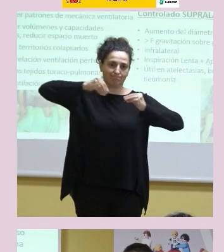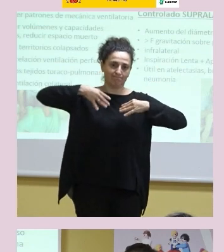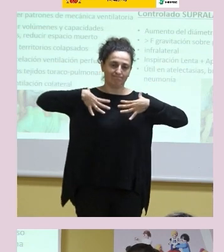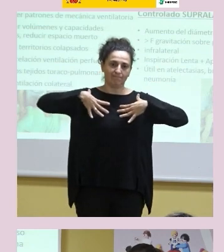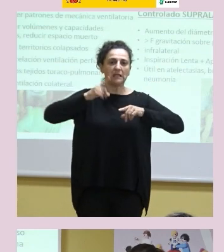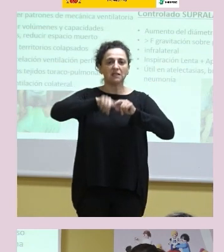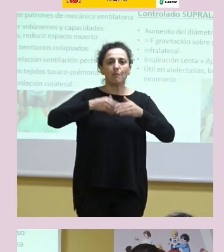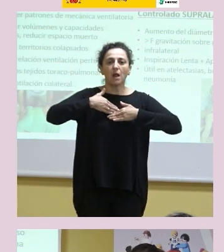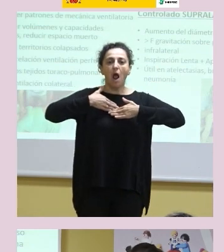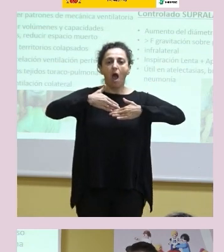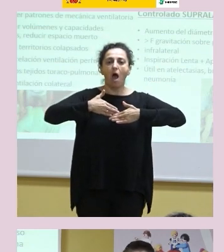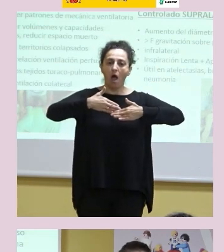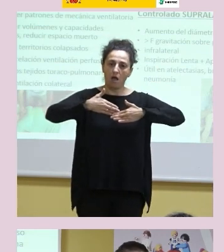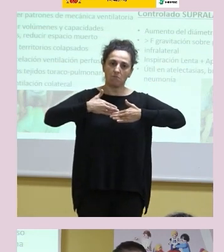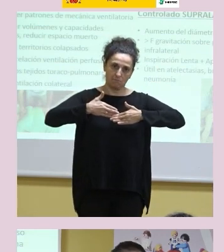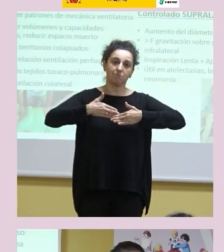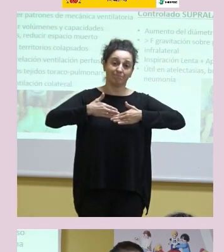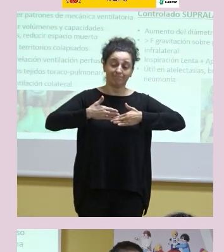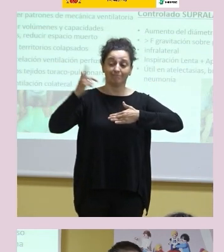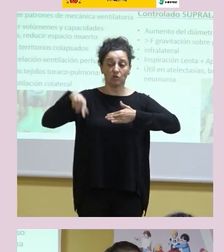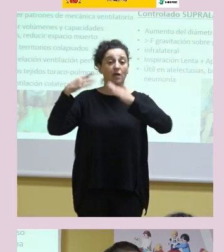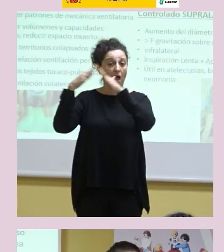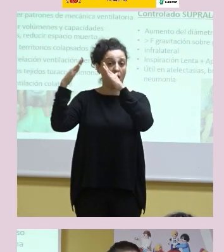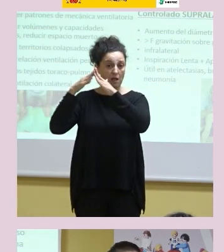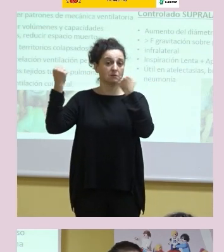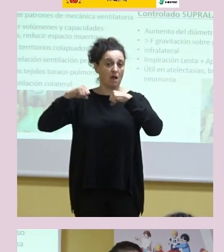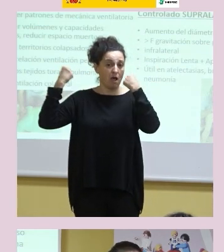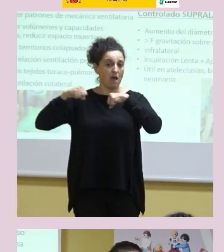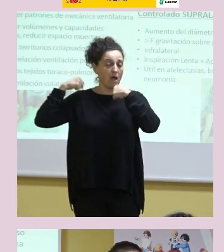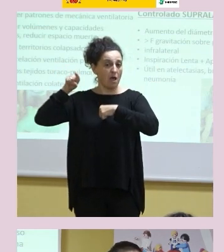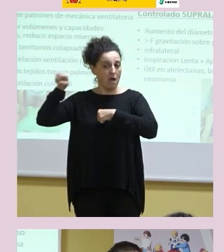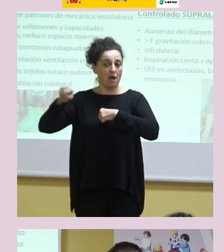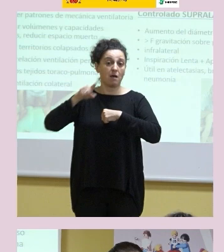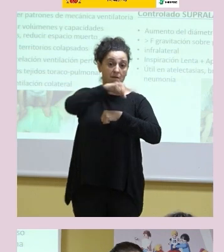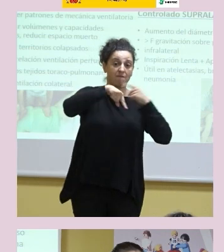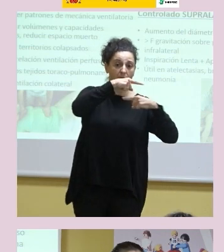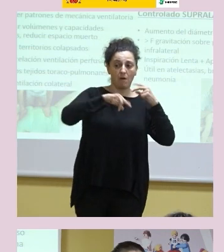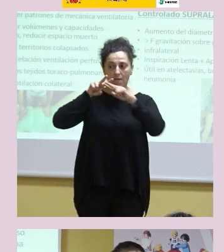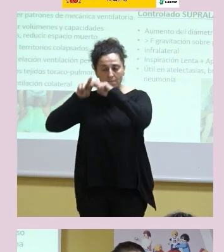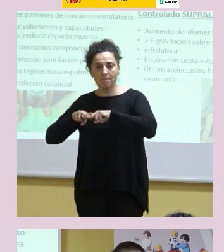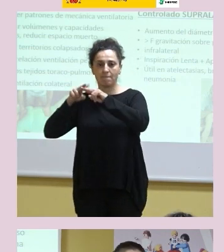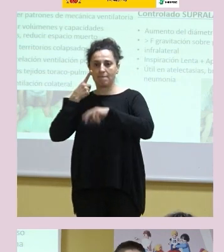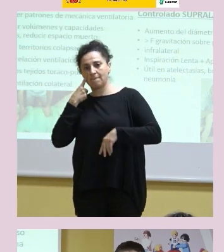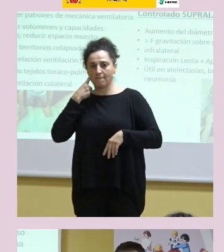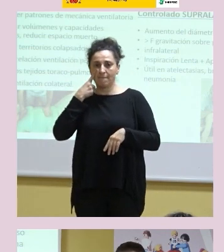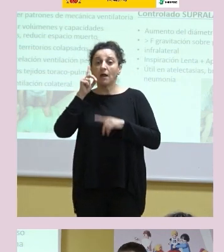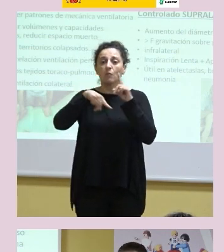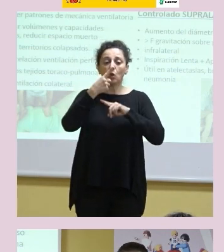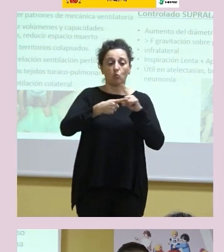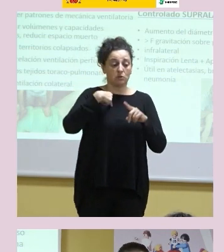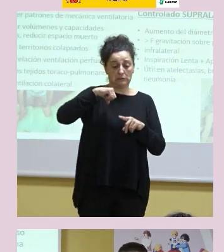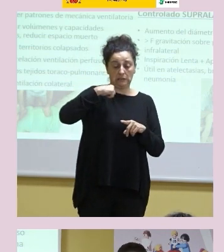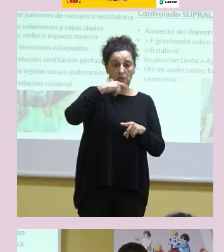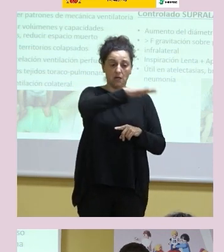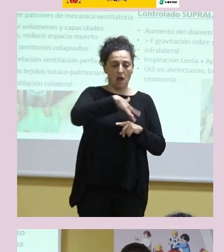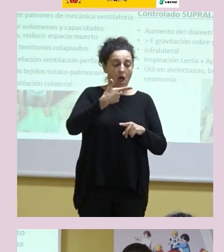caja torácica. Entonces, en casa lo realizaba con la supervisión de su familia, pero en la clínica, pues con ayuda de mis